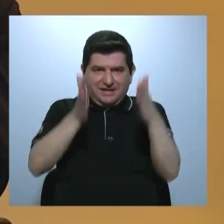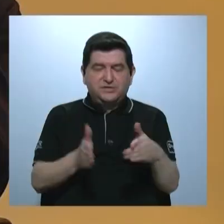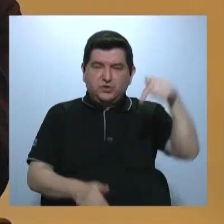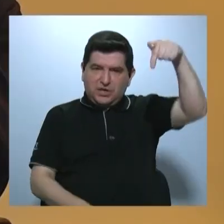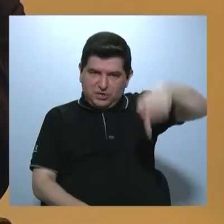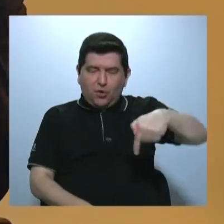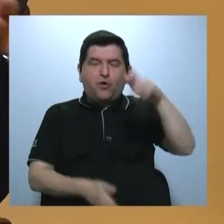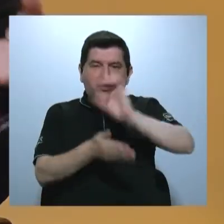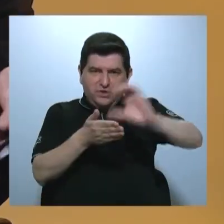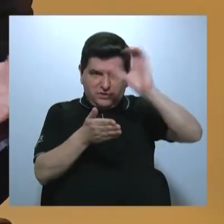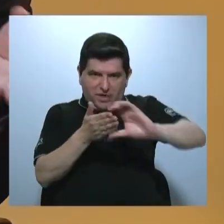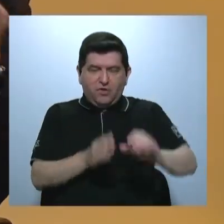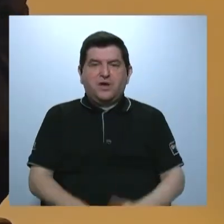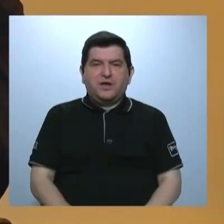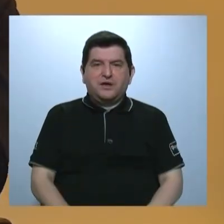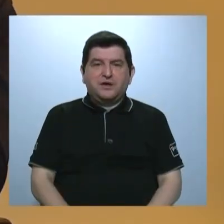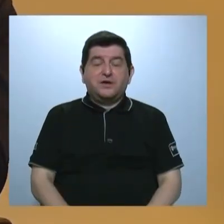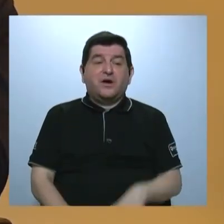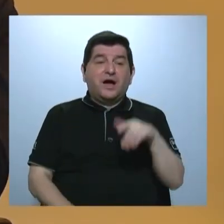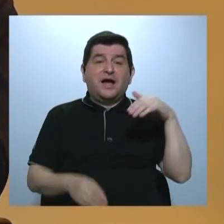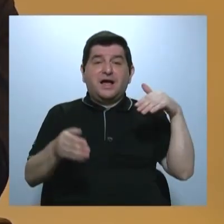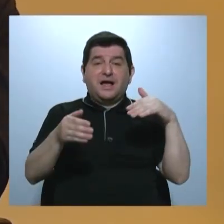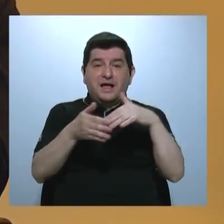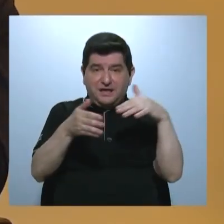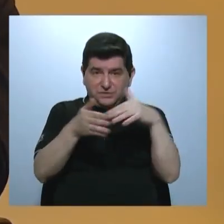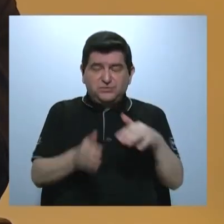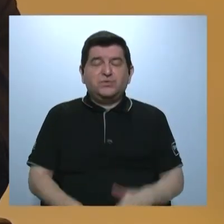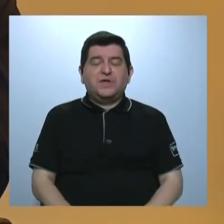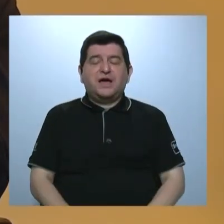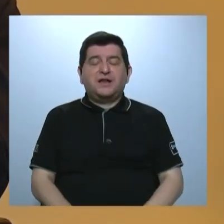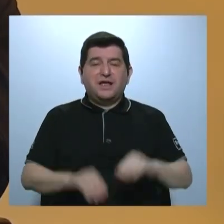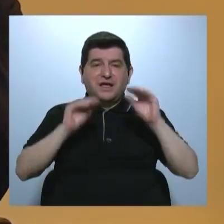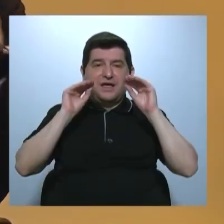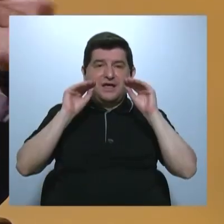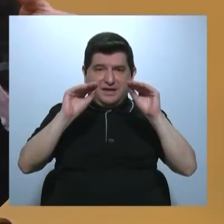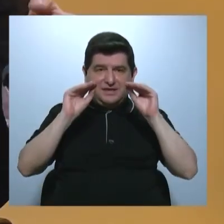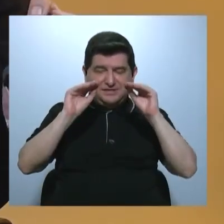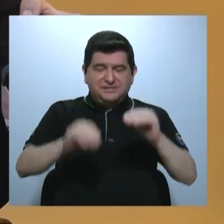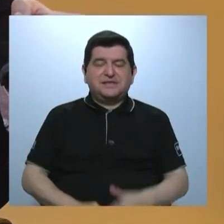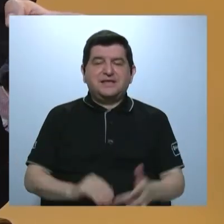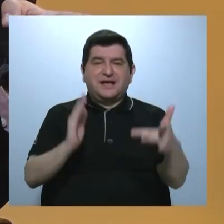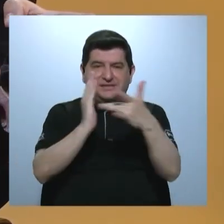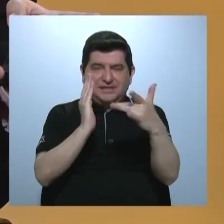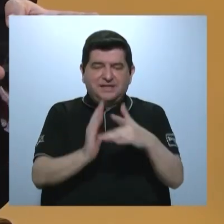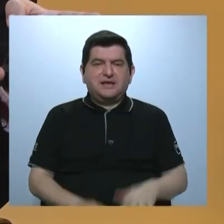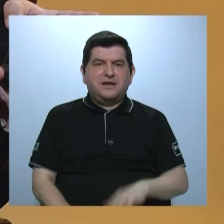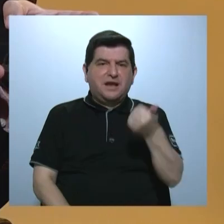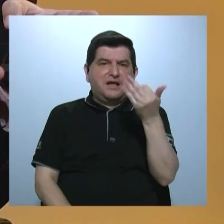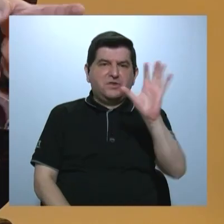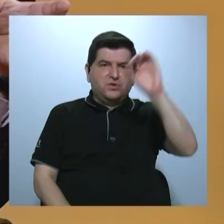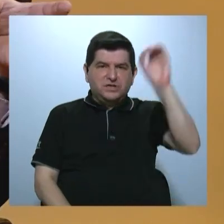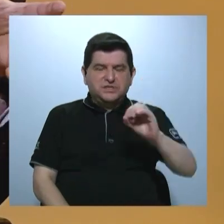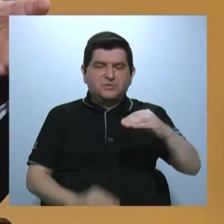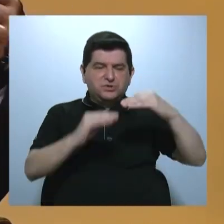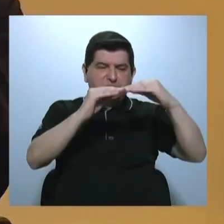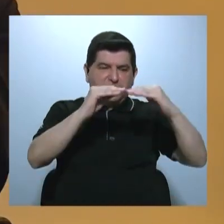en secundaria están cursando la educación secundaria técnica, que aunque es un dato bajo, pues pasó de un 15% hace 15, 20 años al 30% que tenemos